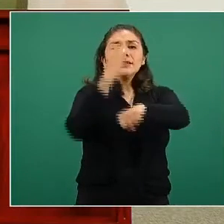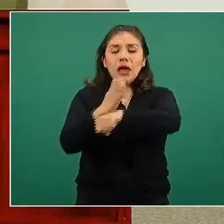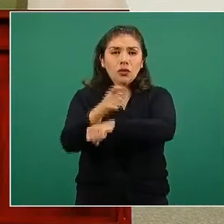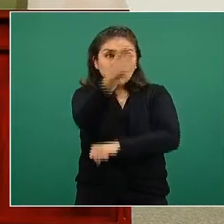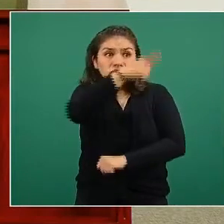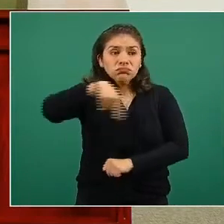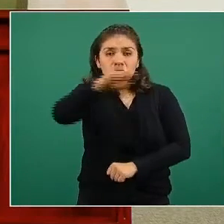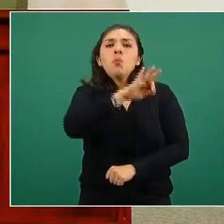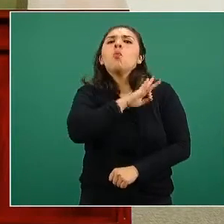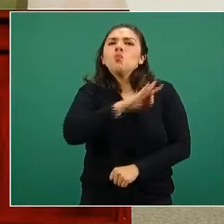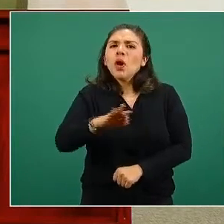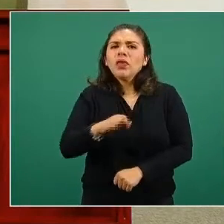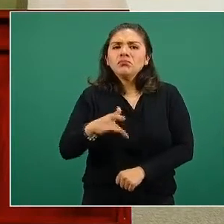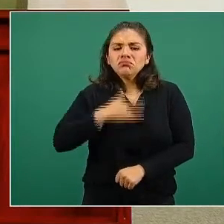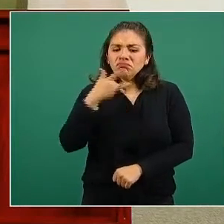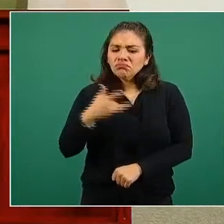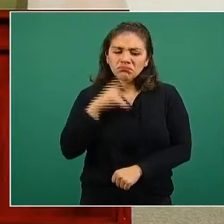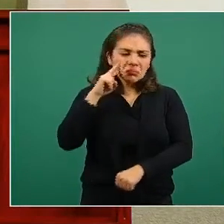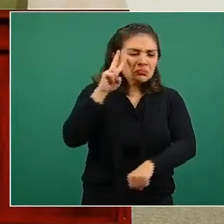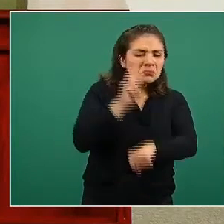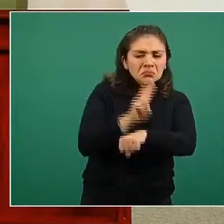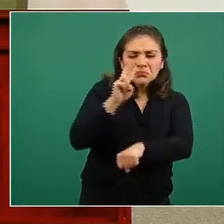la capacidad de ver estas